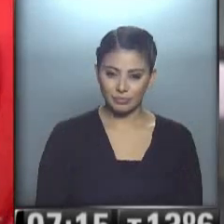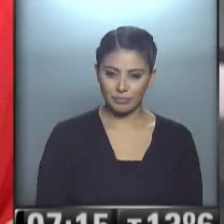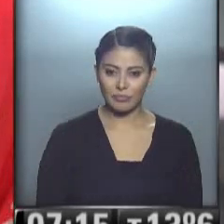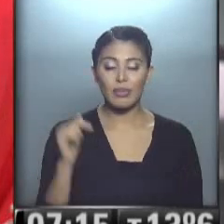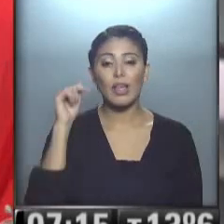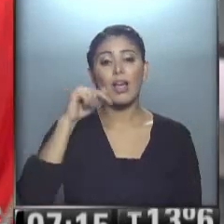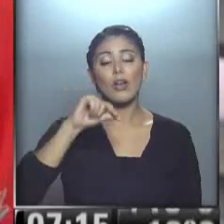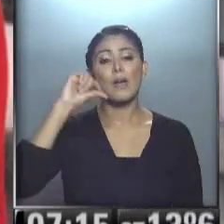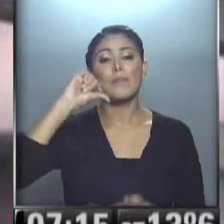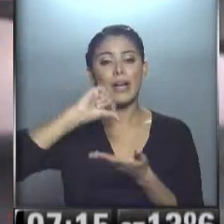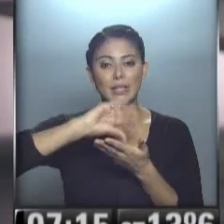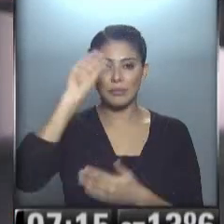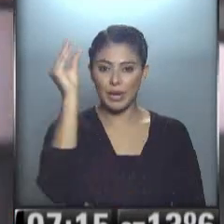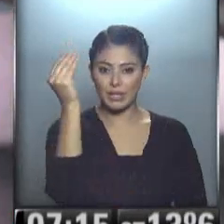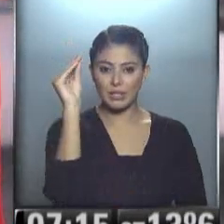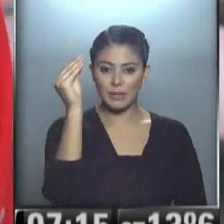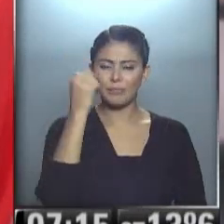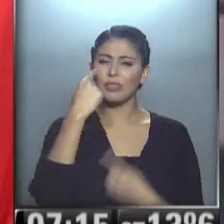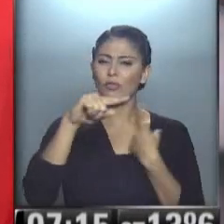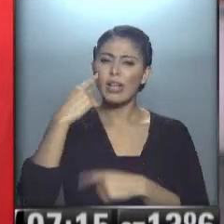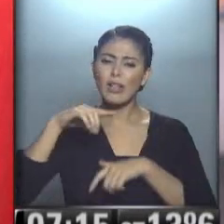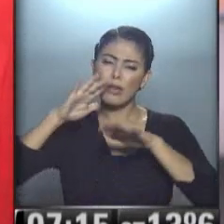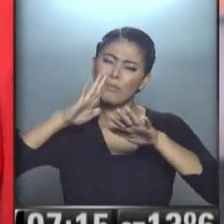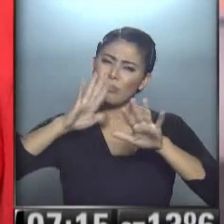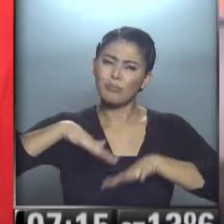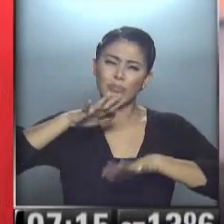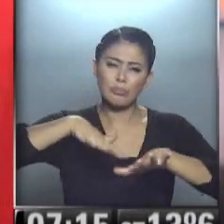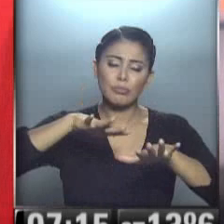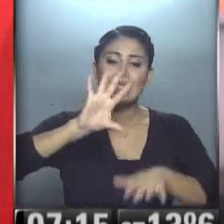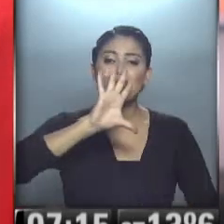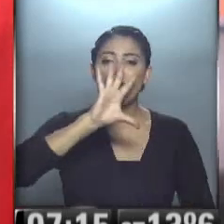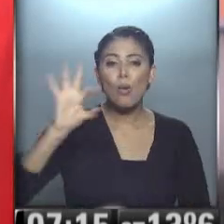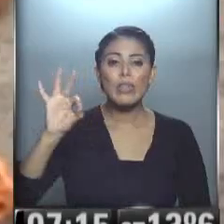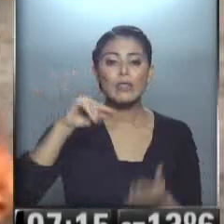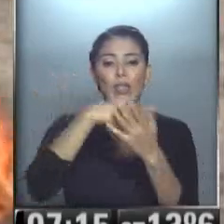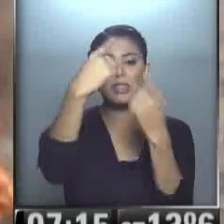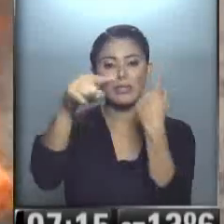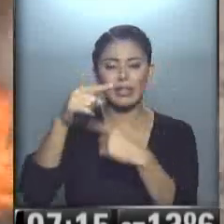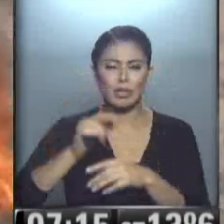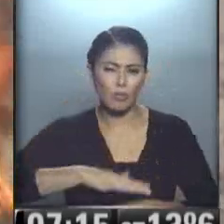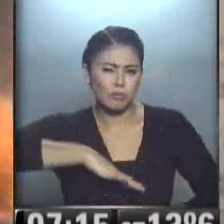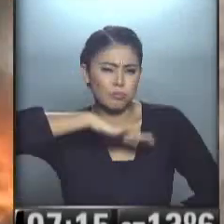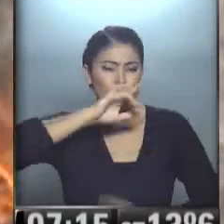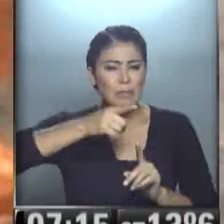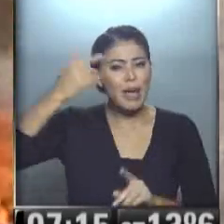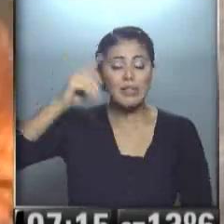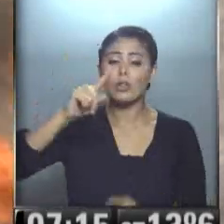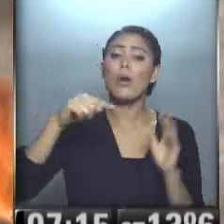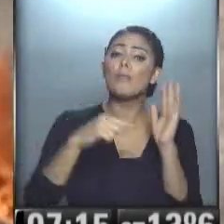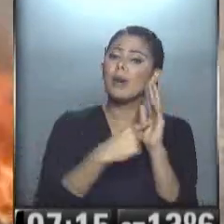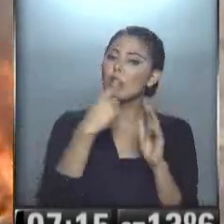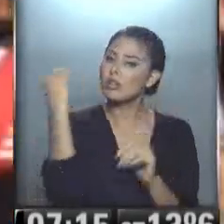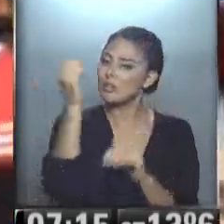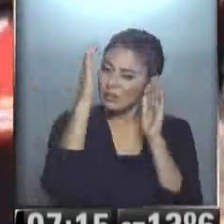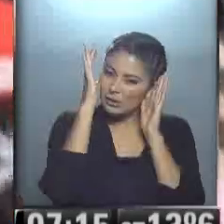Nos trasladamos ahora a Brasil porque se realizaron manifestaciones populares en 50 ciudades, no tan concurridas como las anteriores, pero con un objetivo